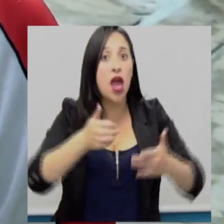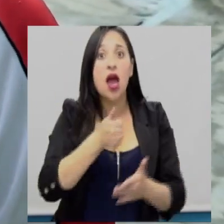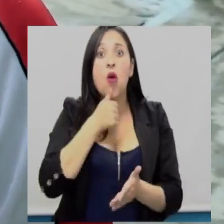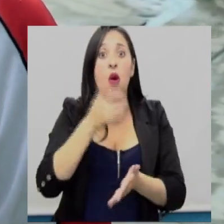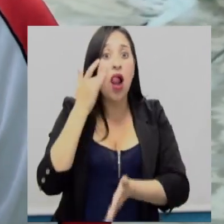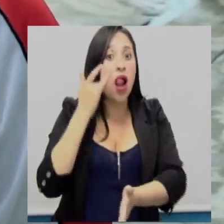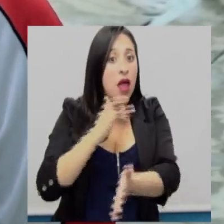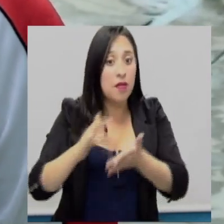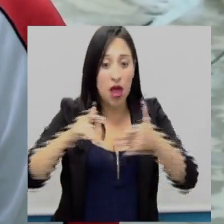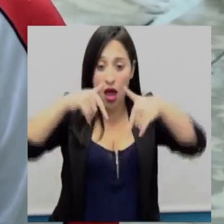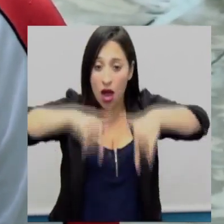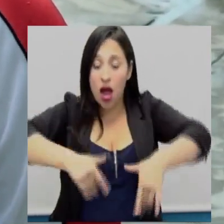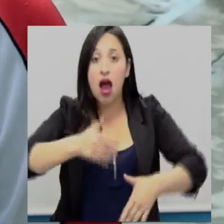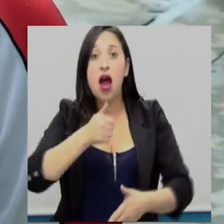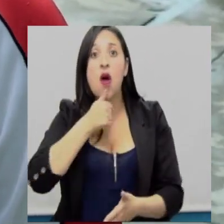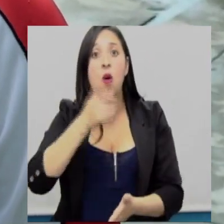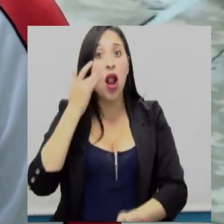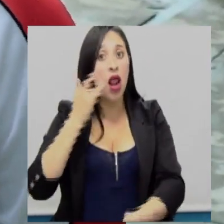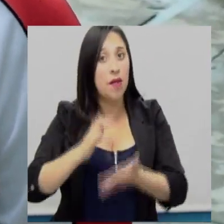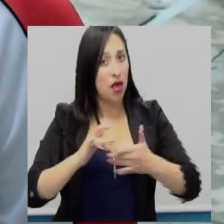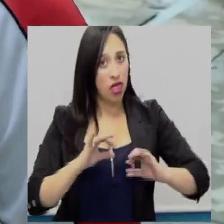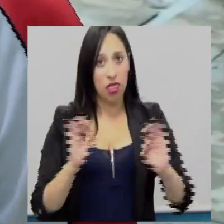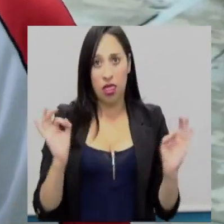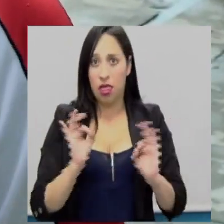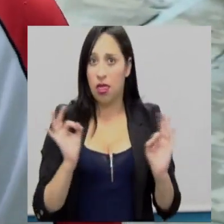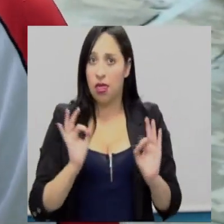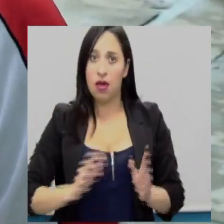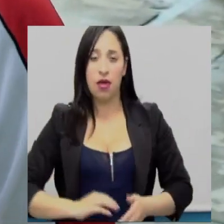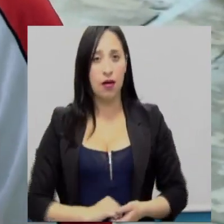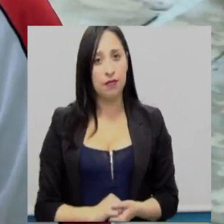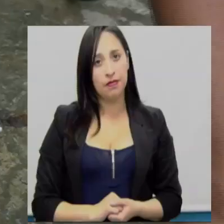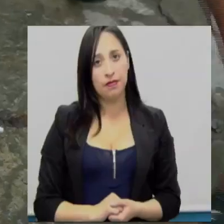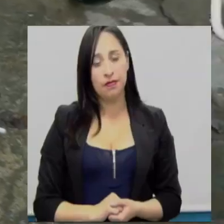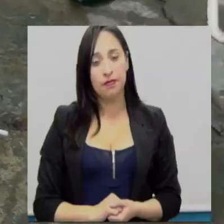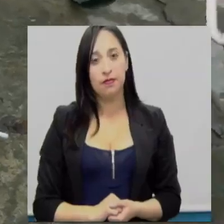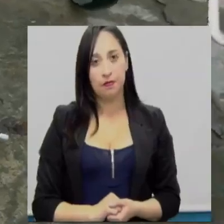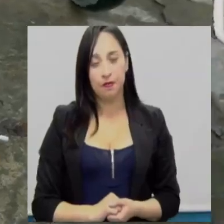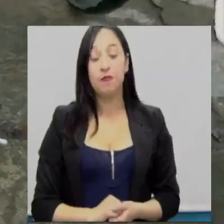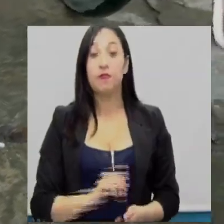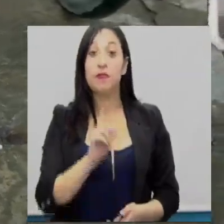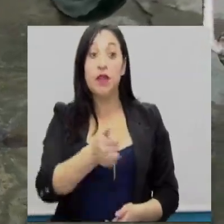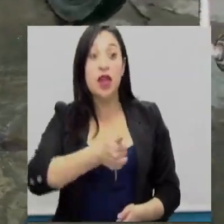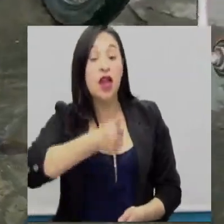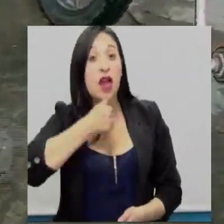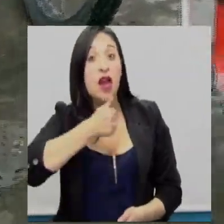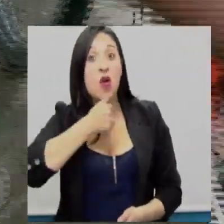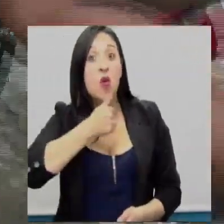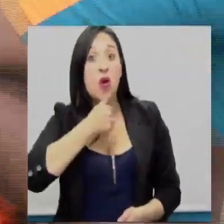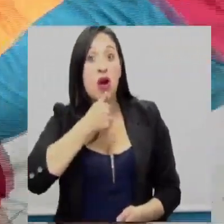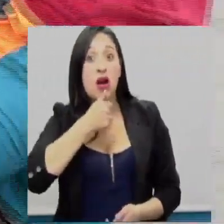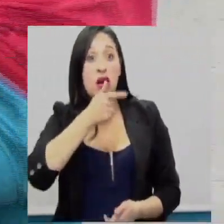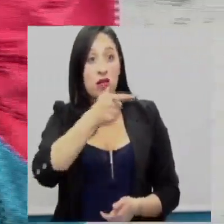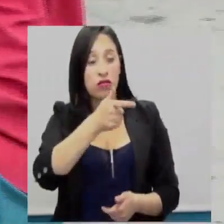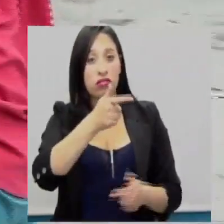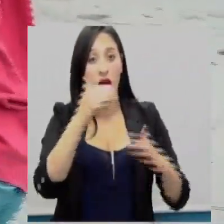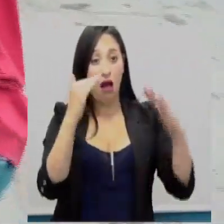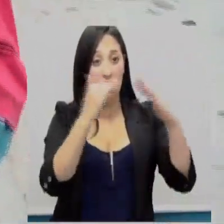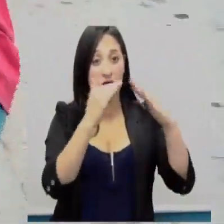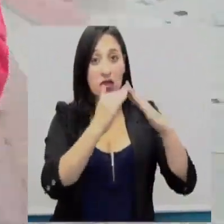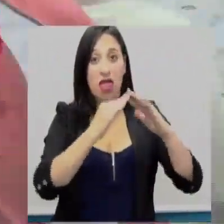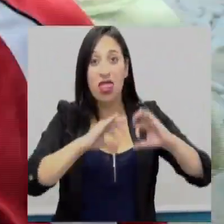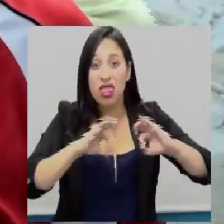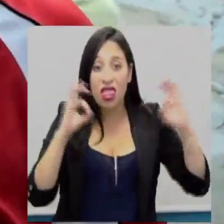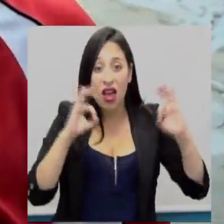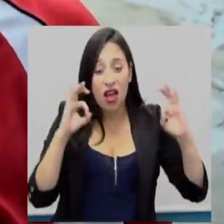potable. Aquí no llega agua, en otro lado, pero aquí no llega. Y como el agua no les llega a las casas, les toca